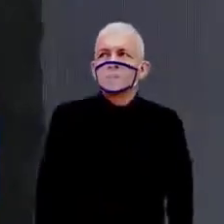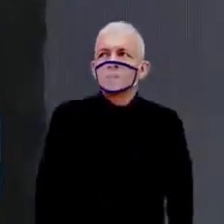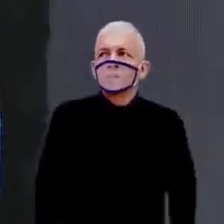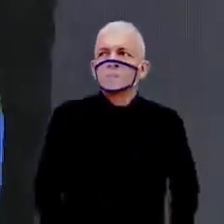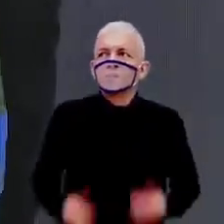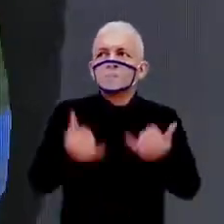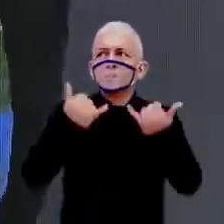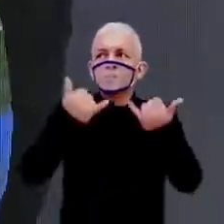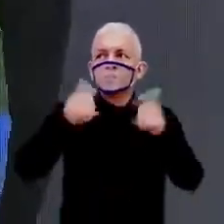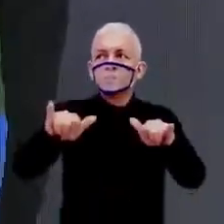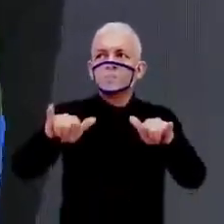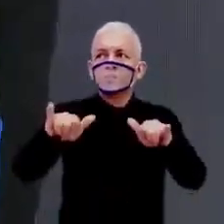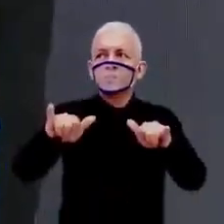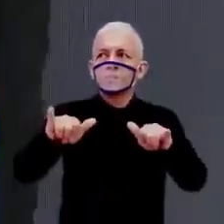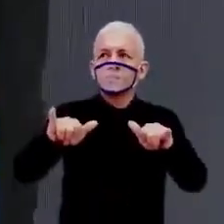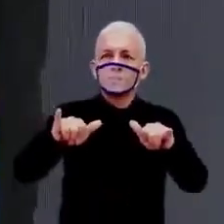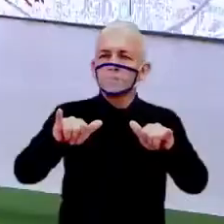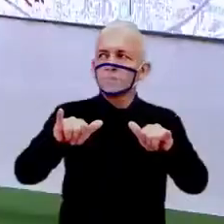terminar